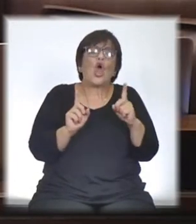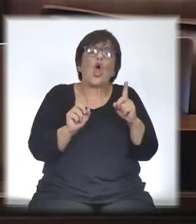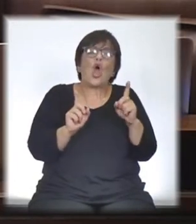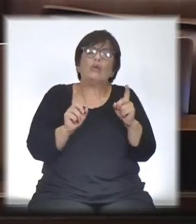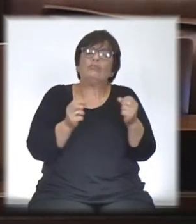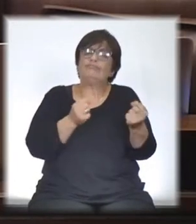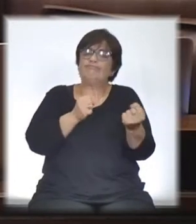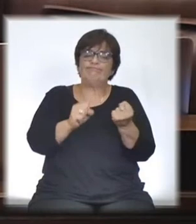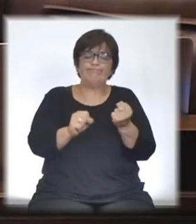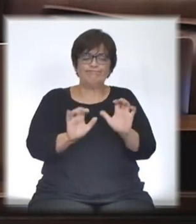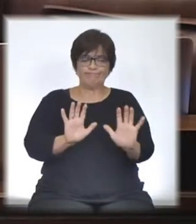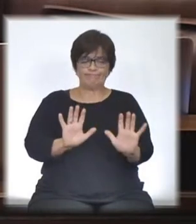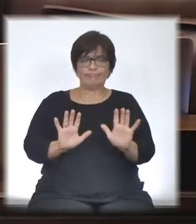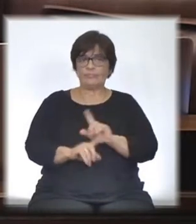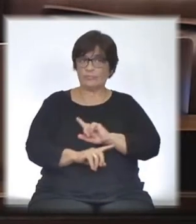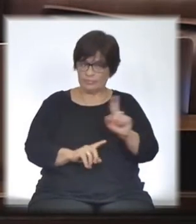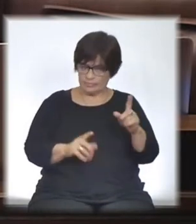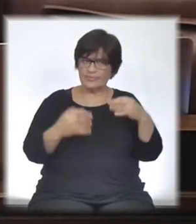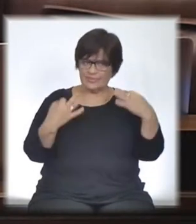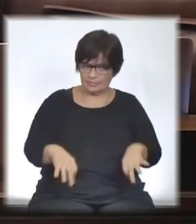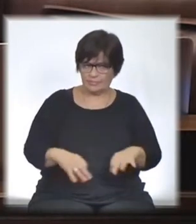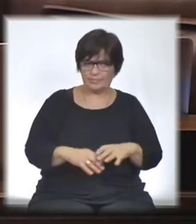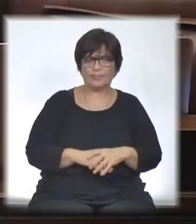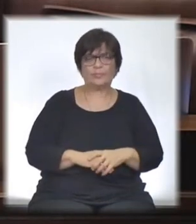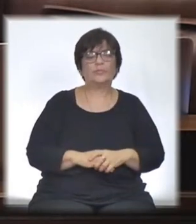el problema por la formalidad. Todo eso es verdad.